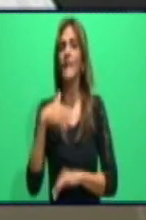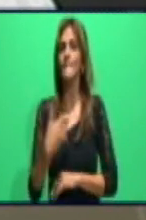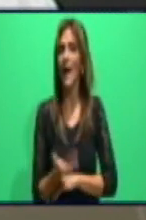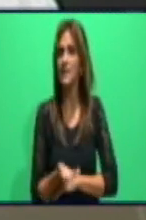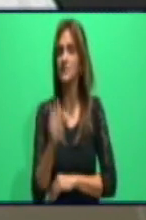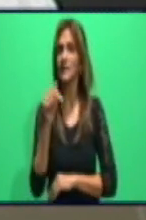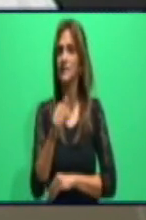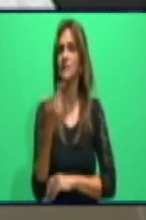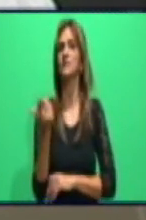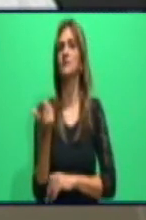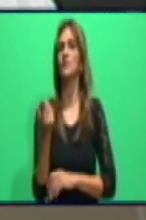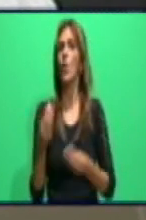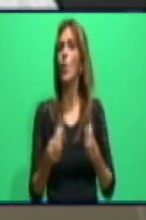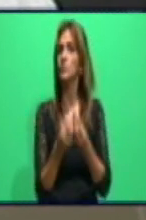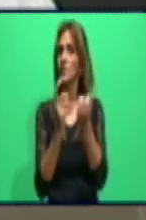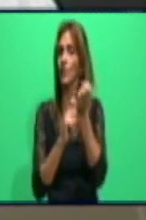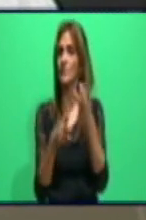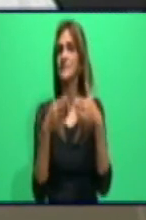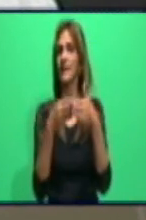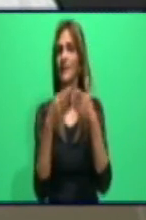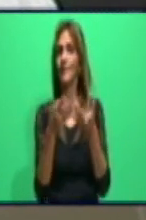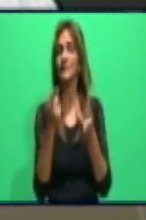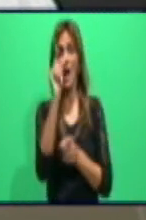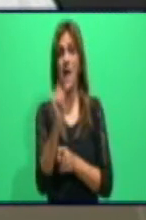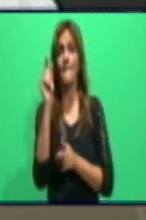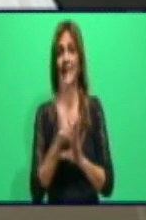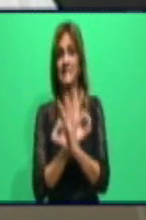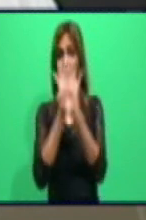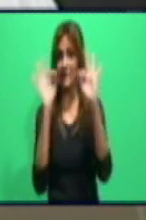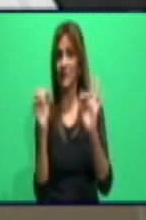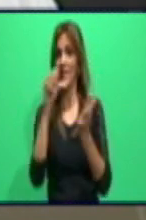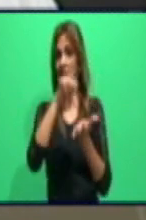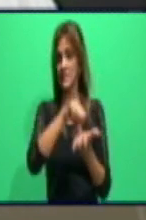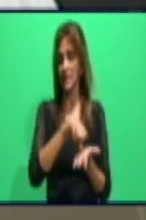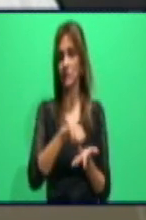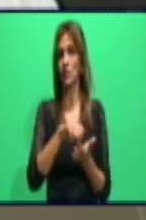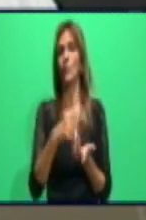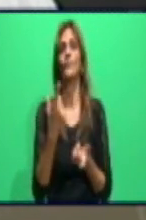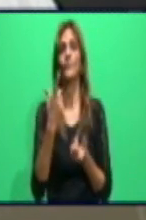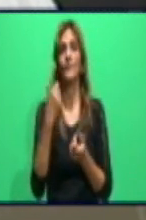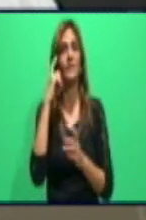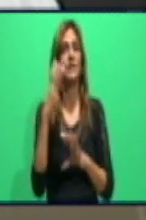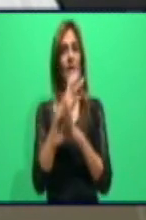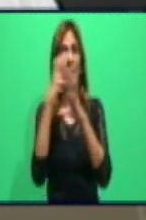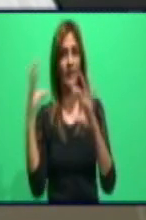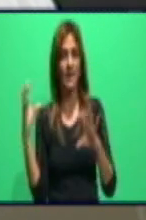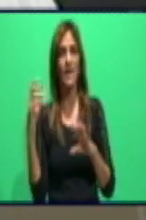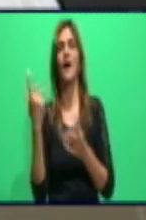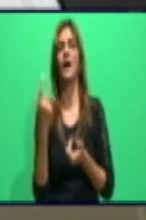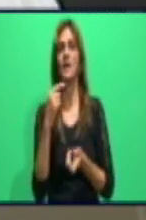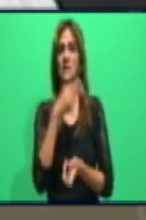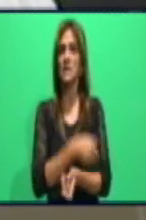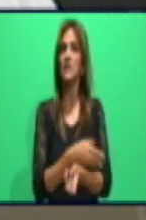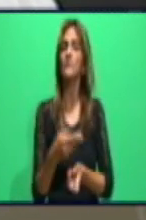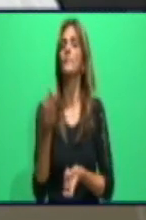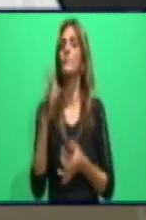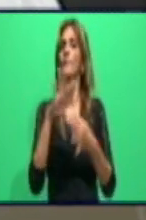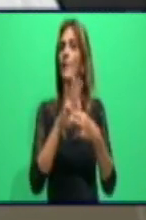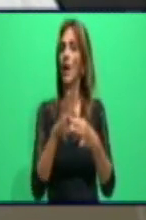ingeniería genética y biotecnología que han venido a digamos observar acompañar ayudar y